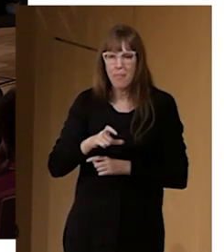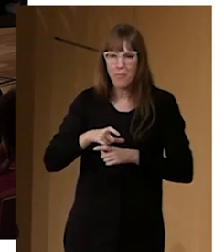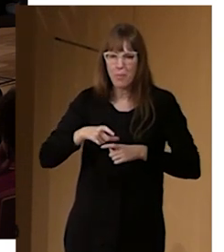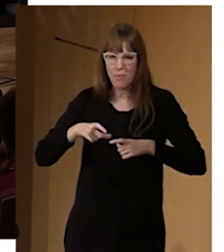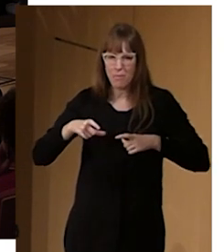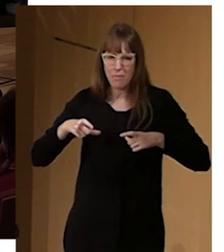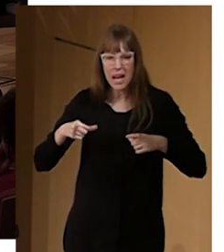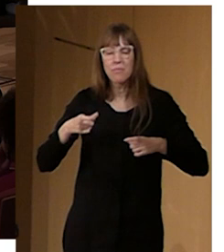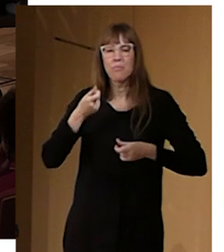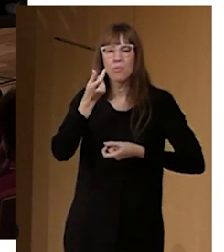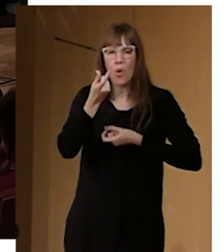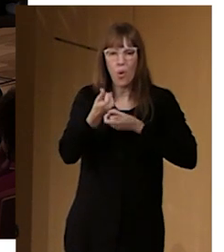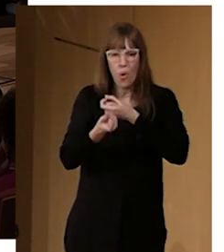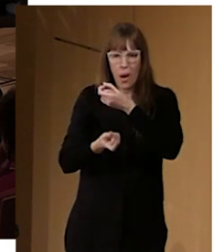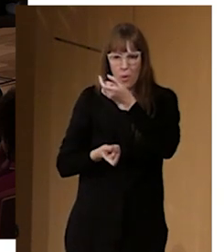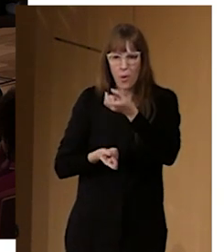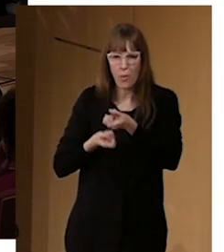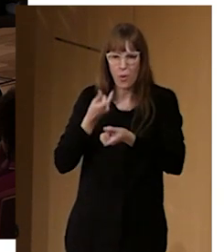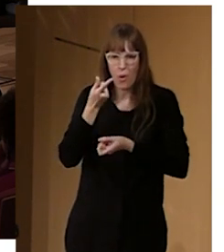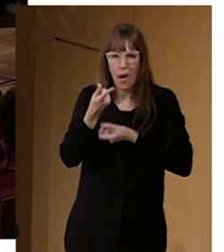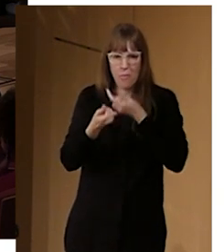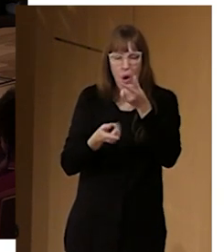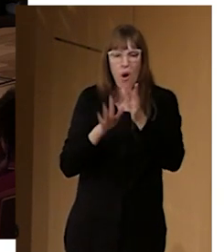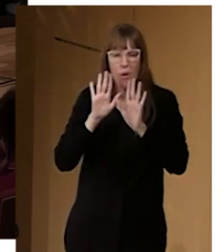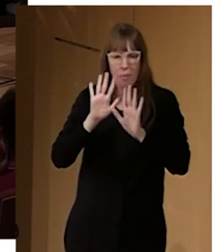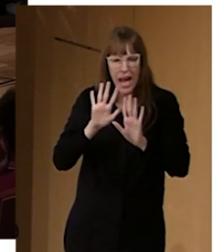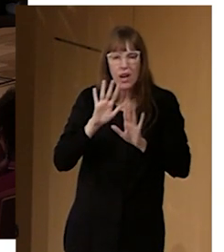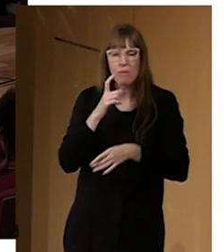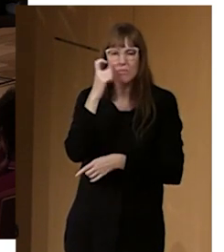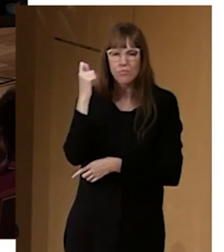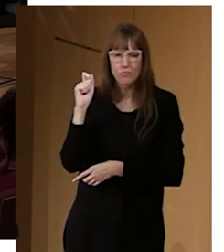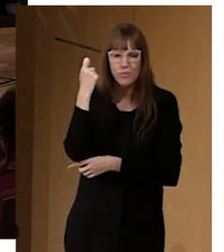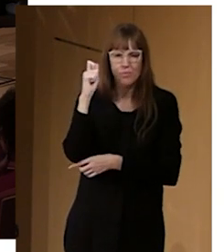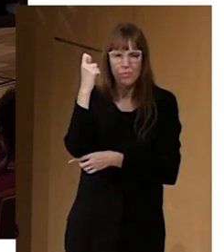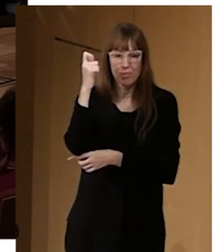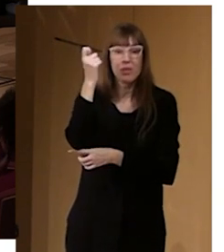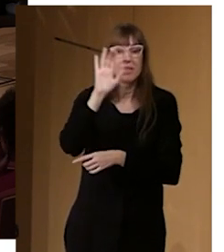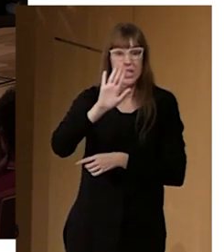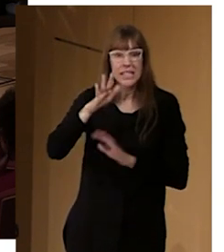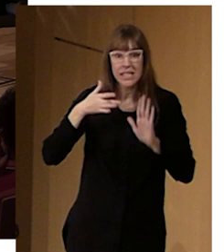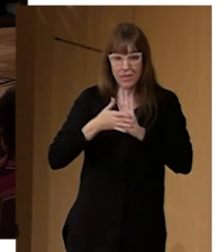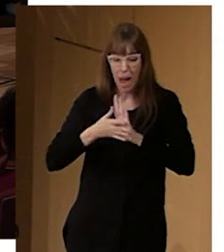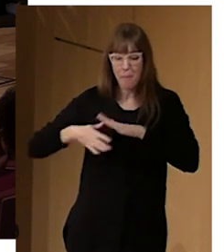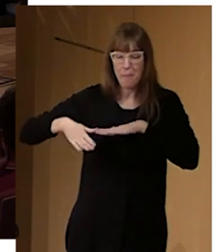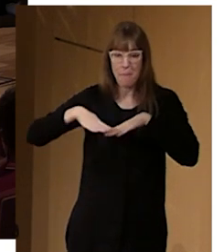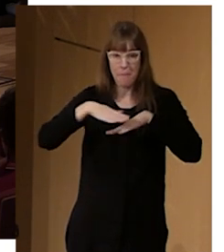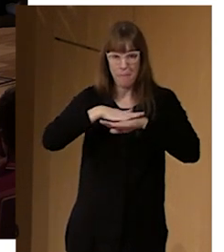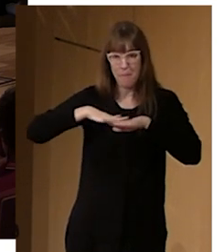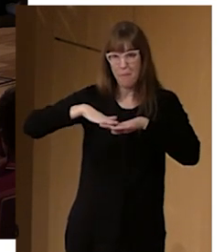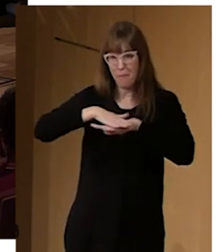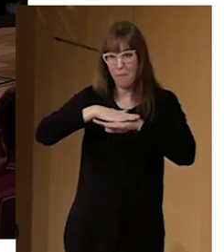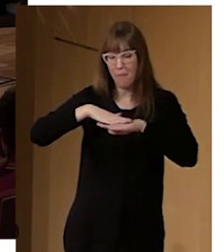sólida en el que hemos ido incorporando muchas novedades pero se ha mantenido yo creo también una una base que es